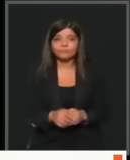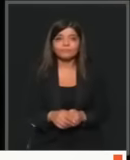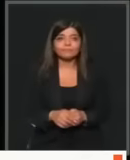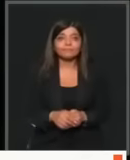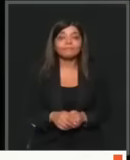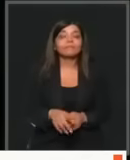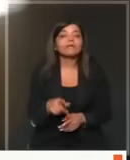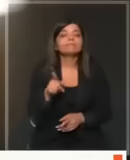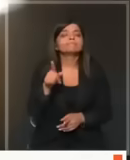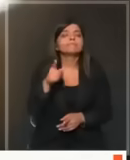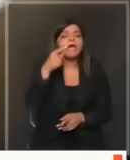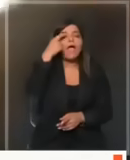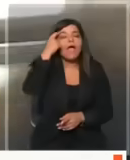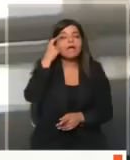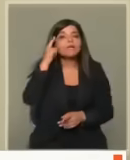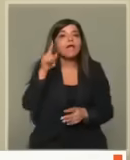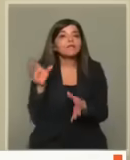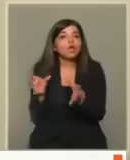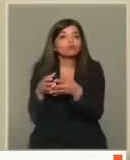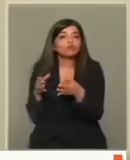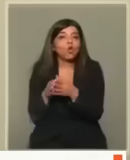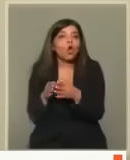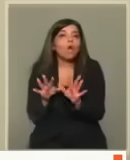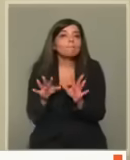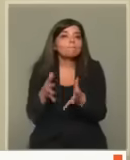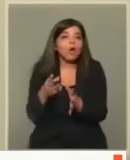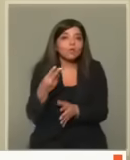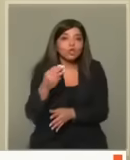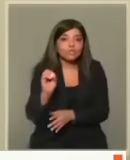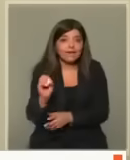Se presume que la banda podría haber sumado cerca de 30